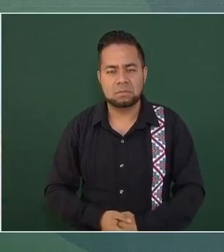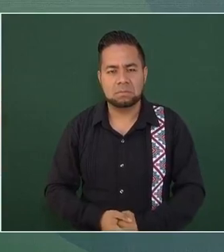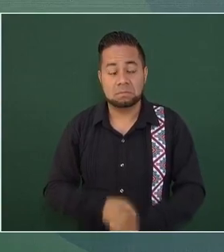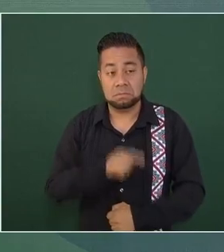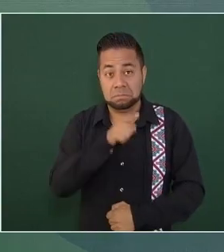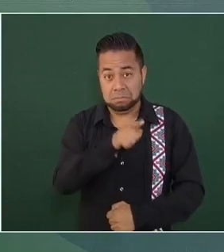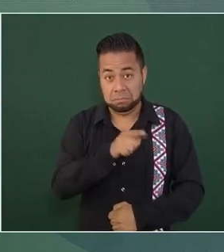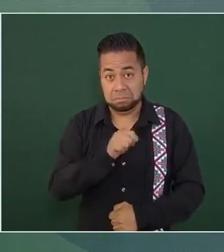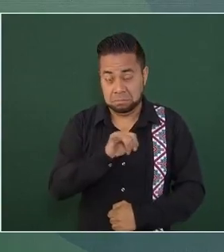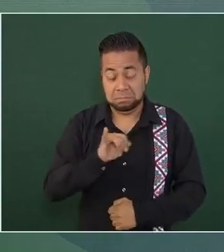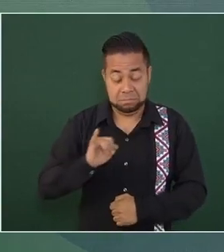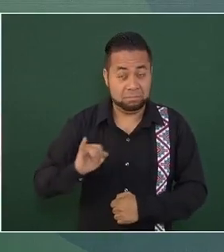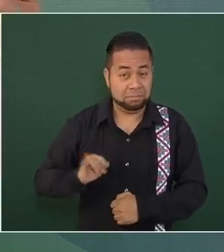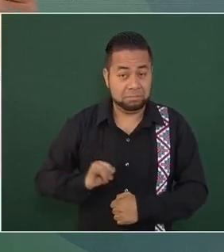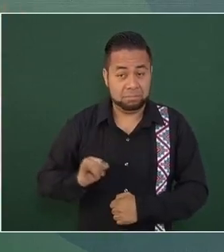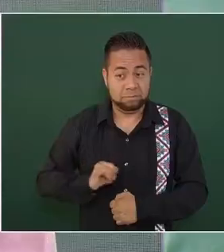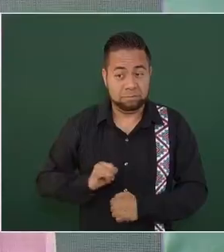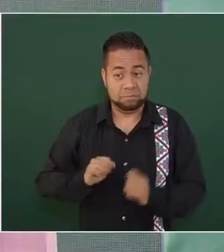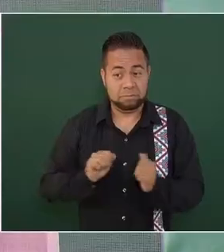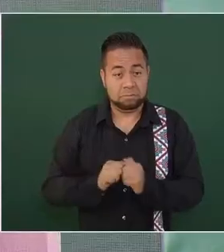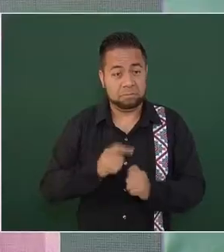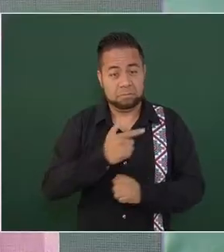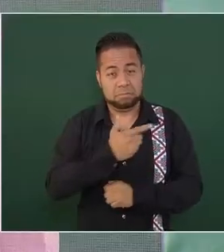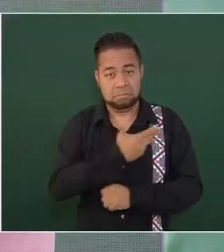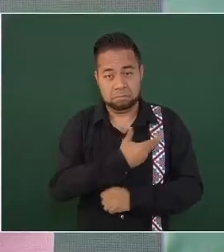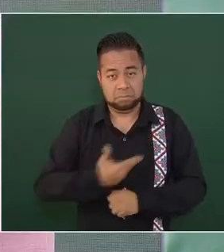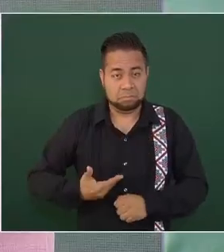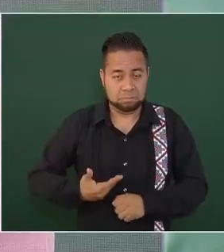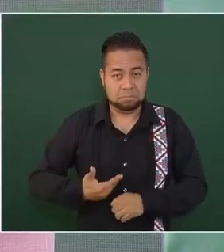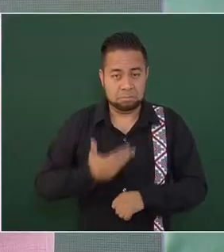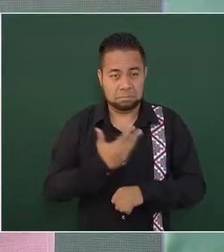interesaba y con el presidente de Estados Unidos